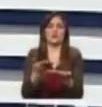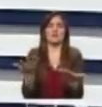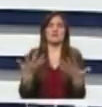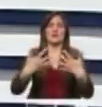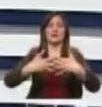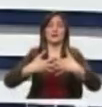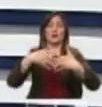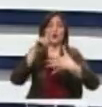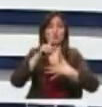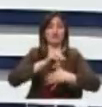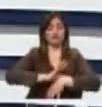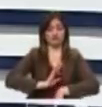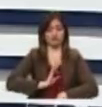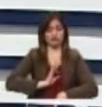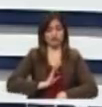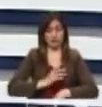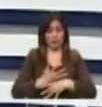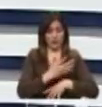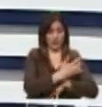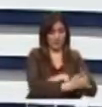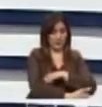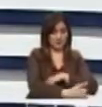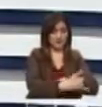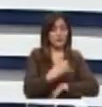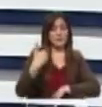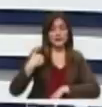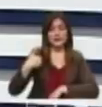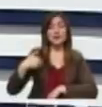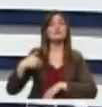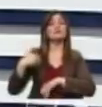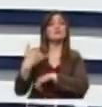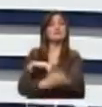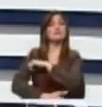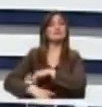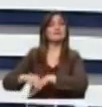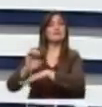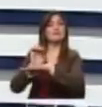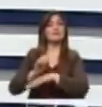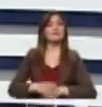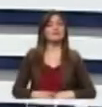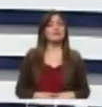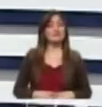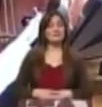quinteto argentino La Grela es el invitado especial de esta noche. La cita es en la Casa de la Música.